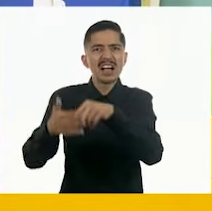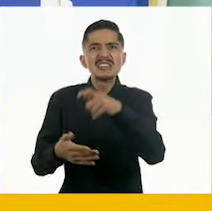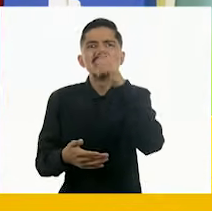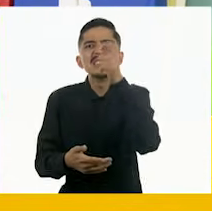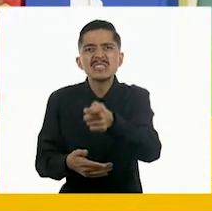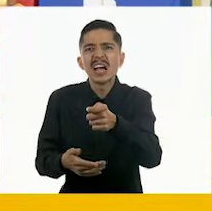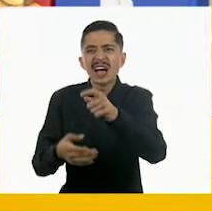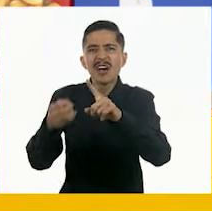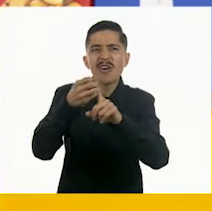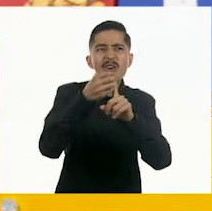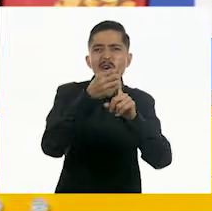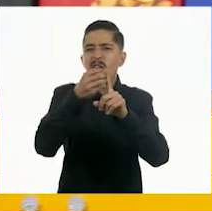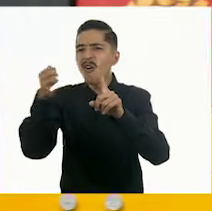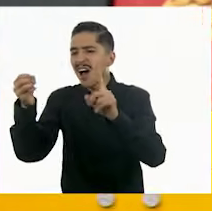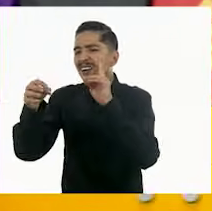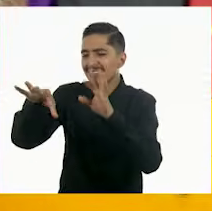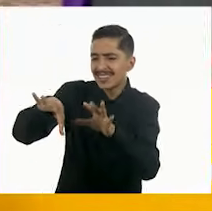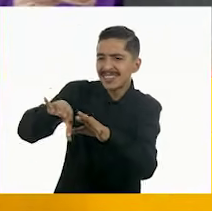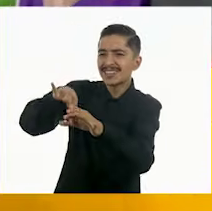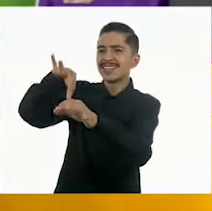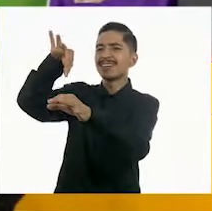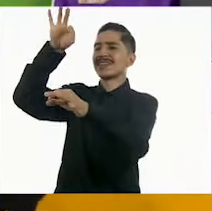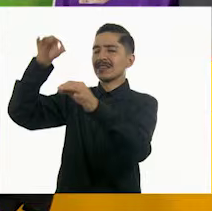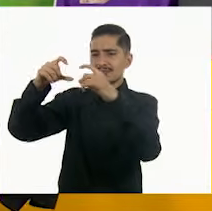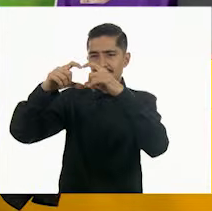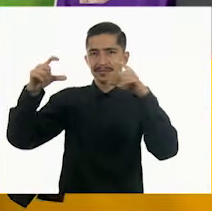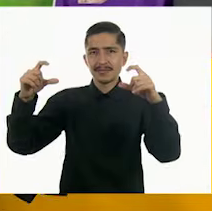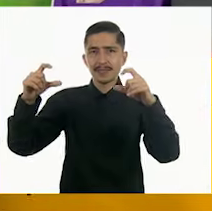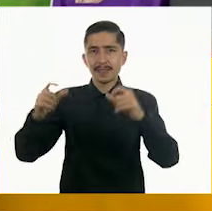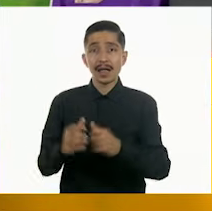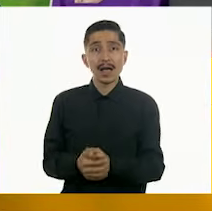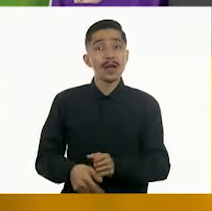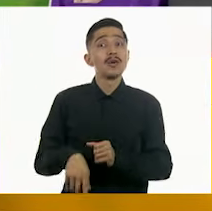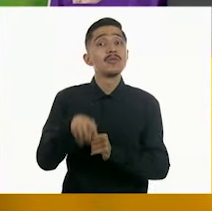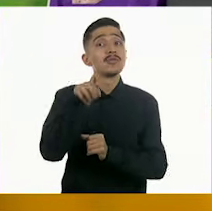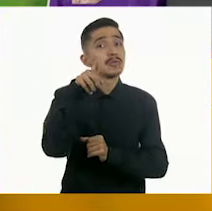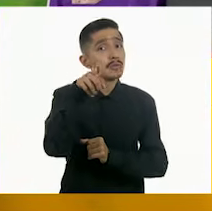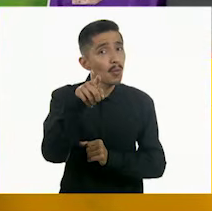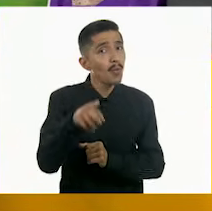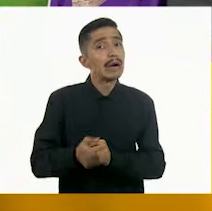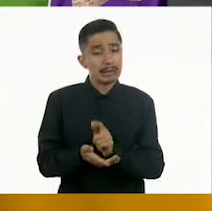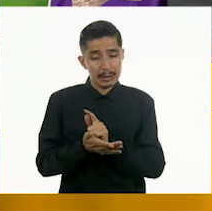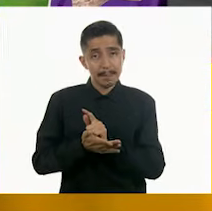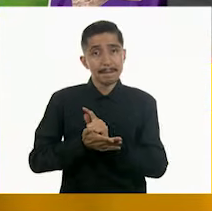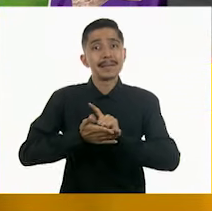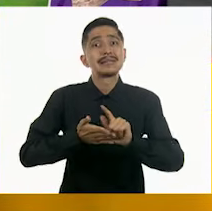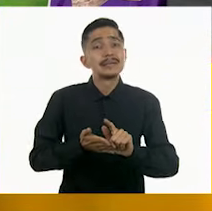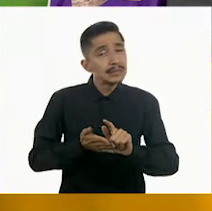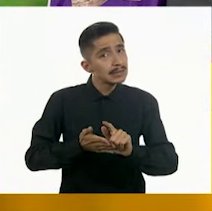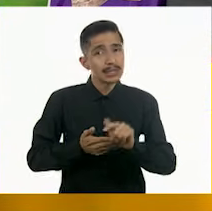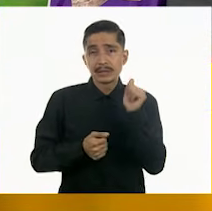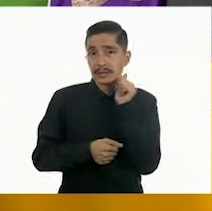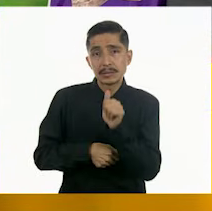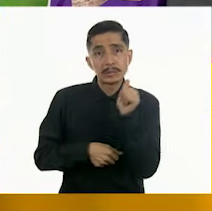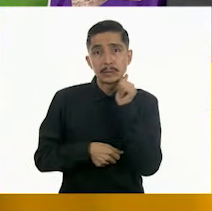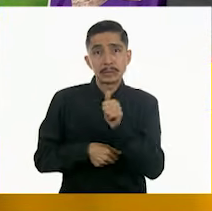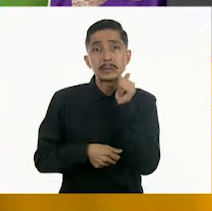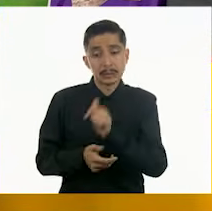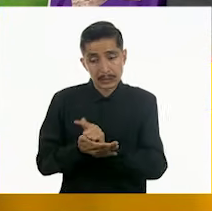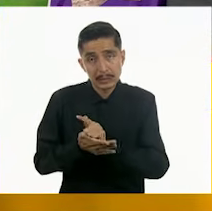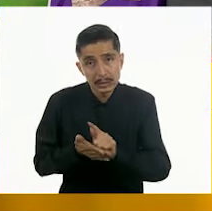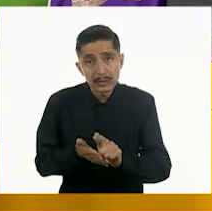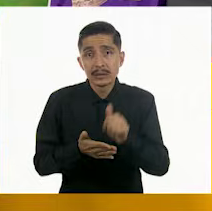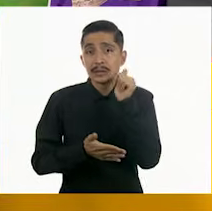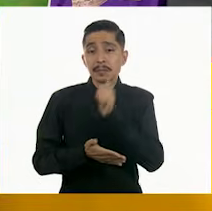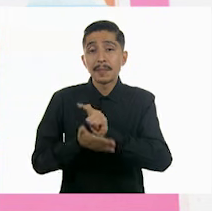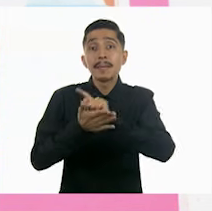sacamos? Y dice, mantén la limpieza. Muy bien, mantén la